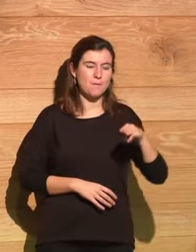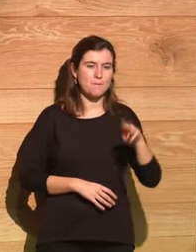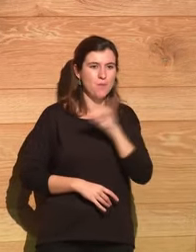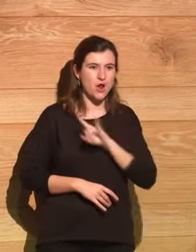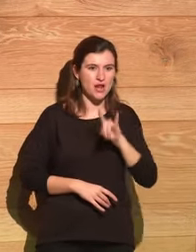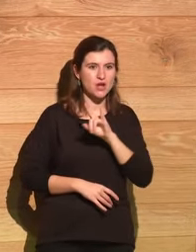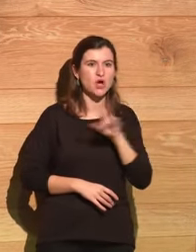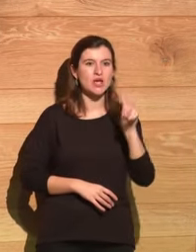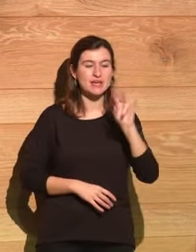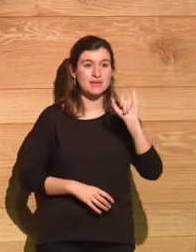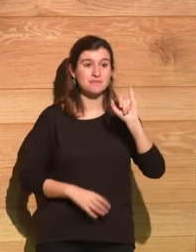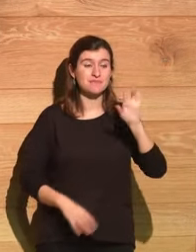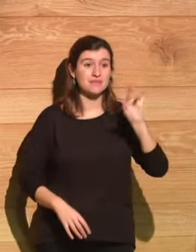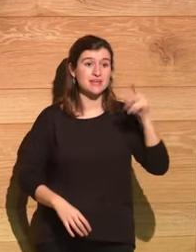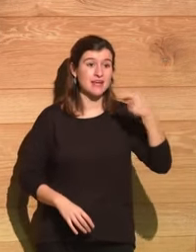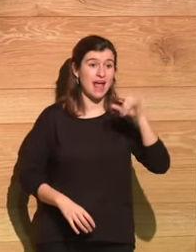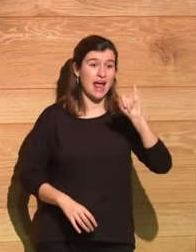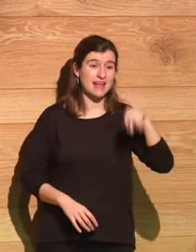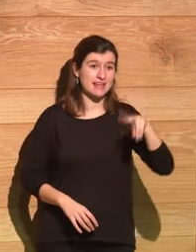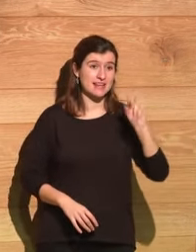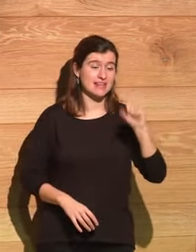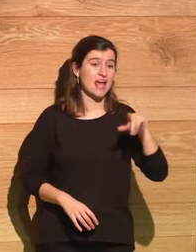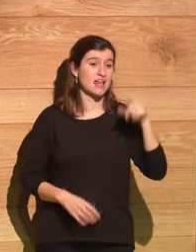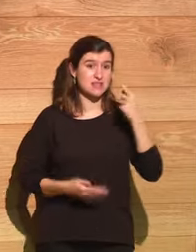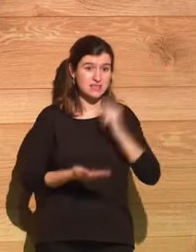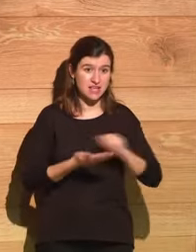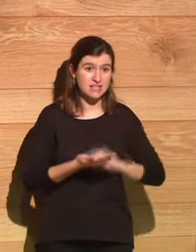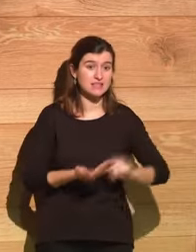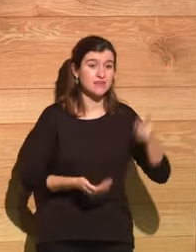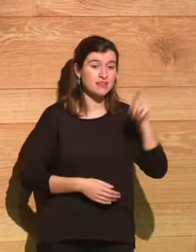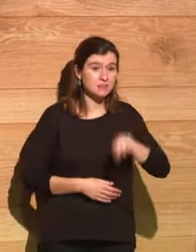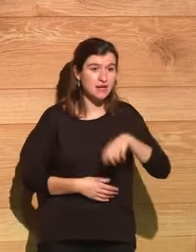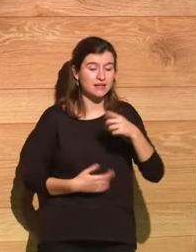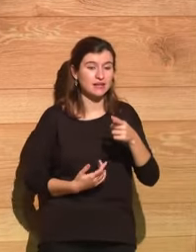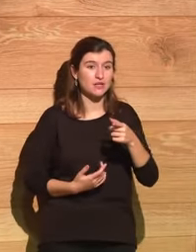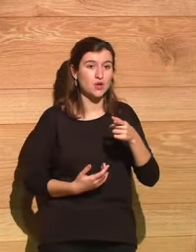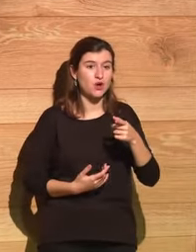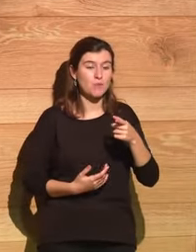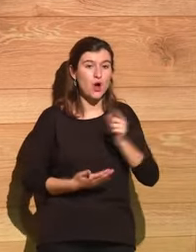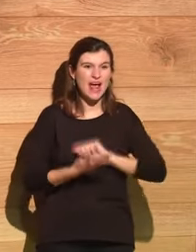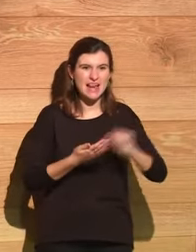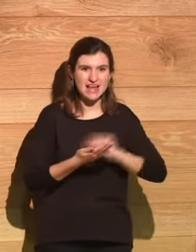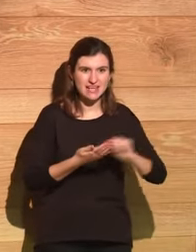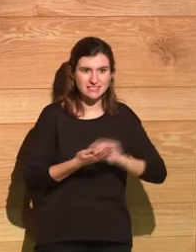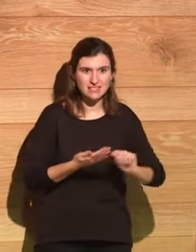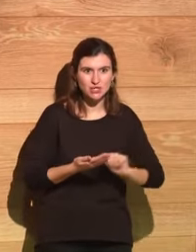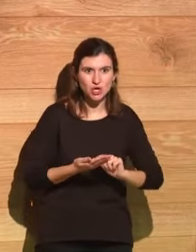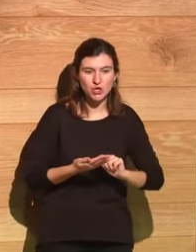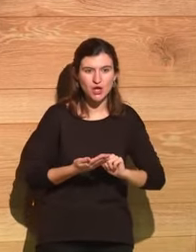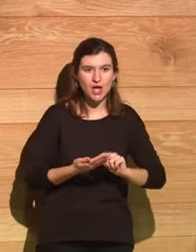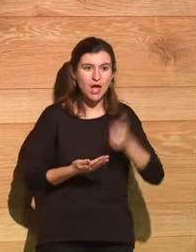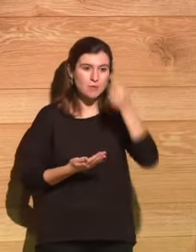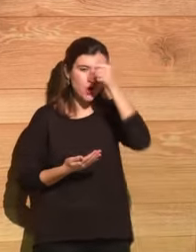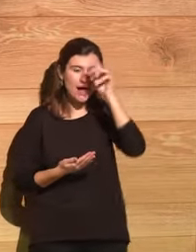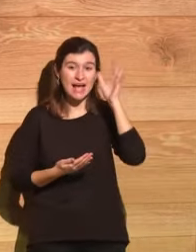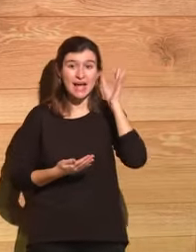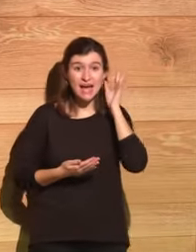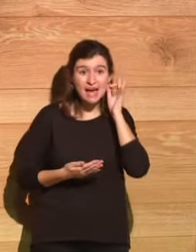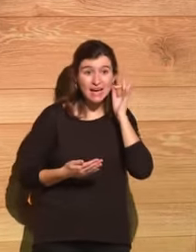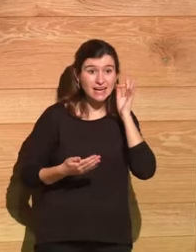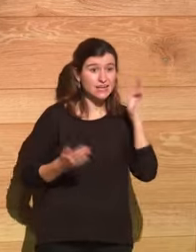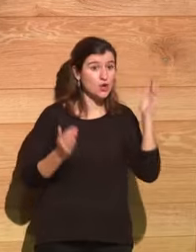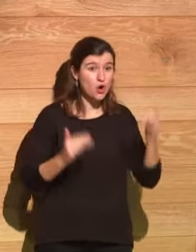en Virginia Woolf y que está en tantos, ¿no? De que el escritor debe ser andrógino en su escritura, ¿no? Para no